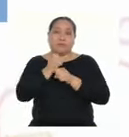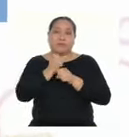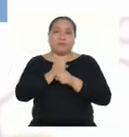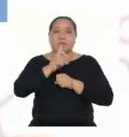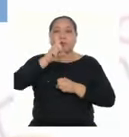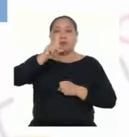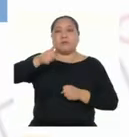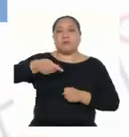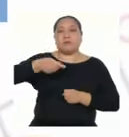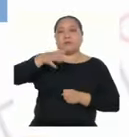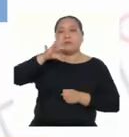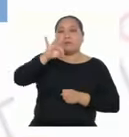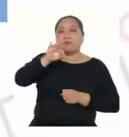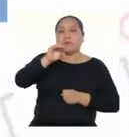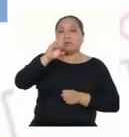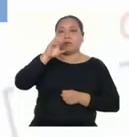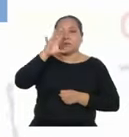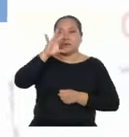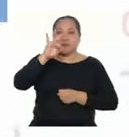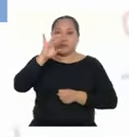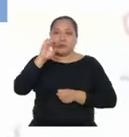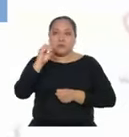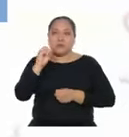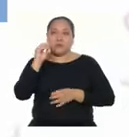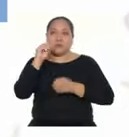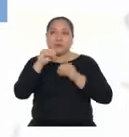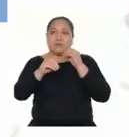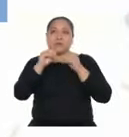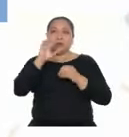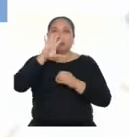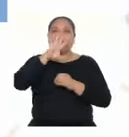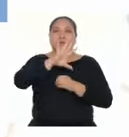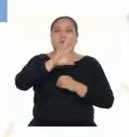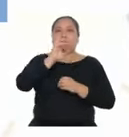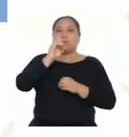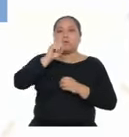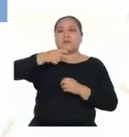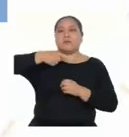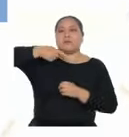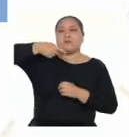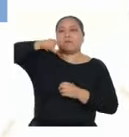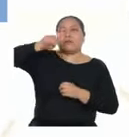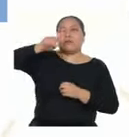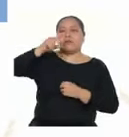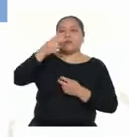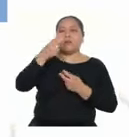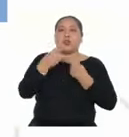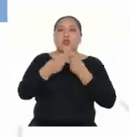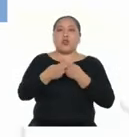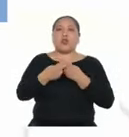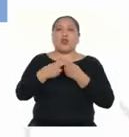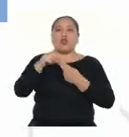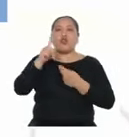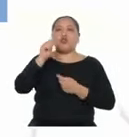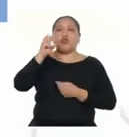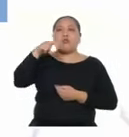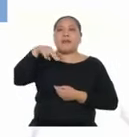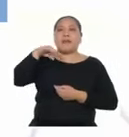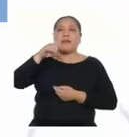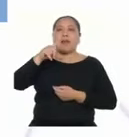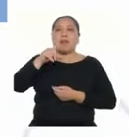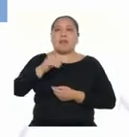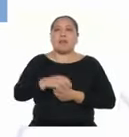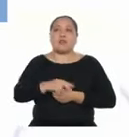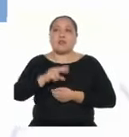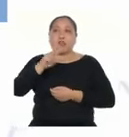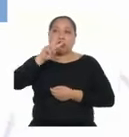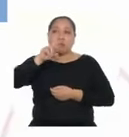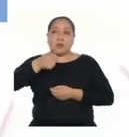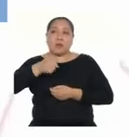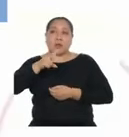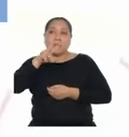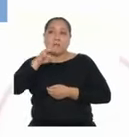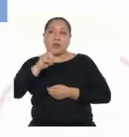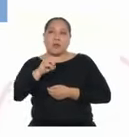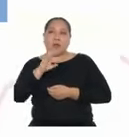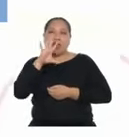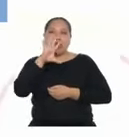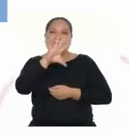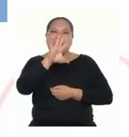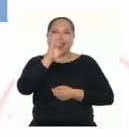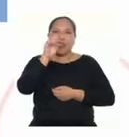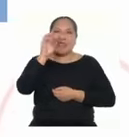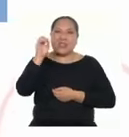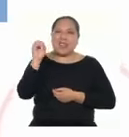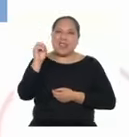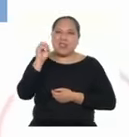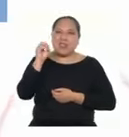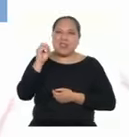En 1980 se producía 50 millones de toneladas de plástico y en el 2020